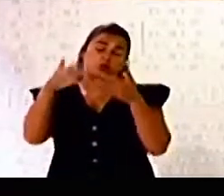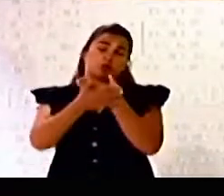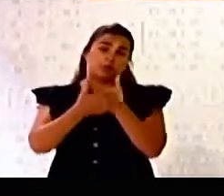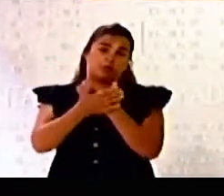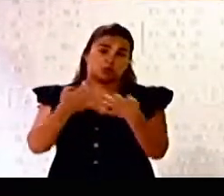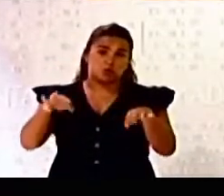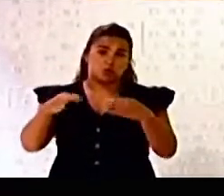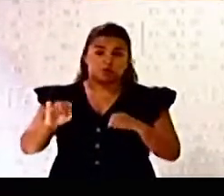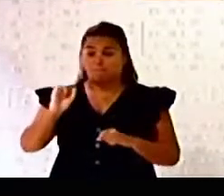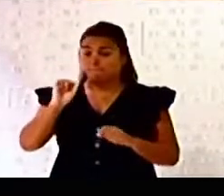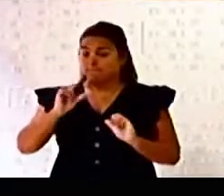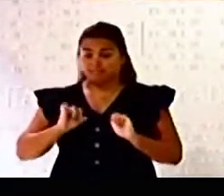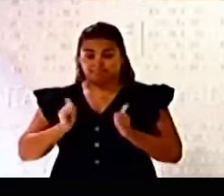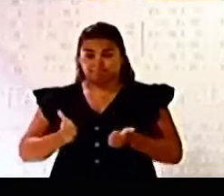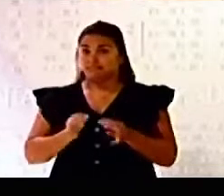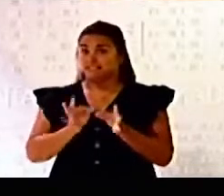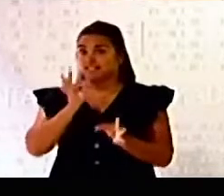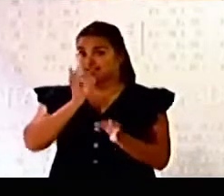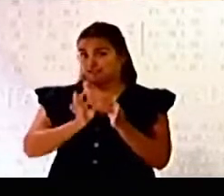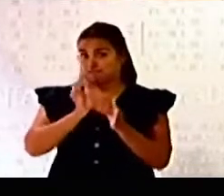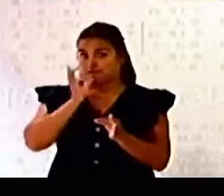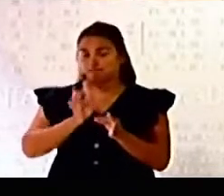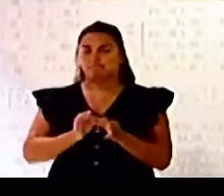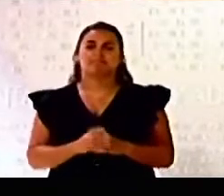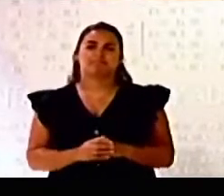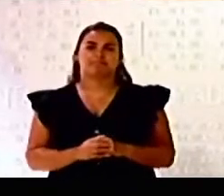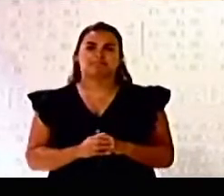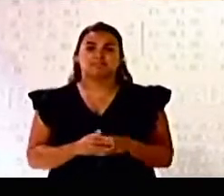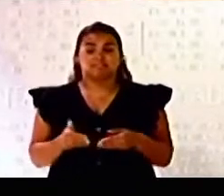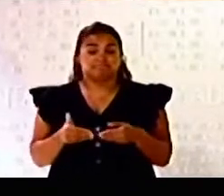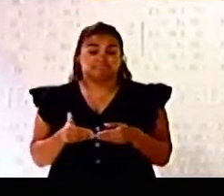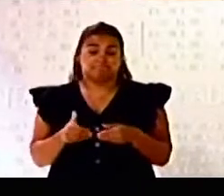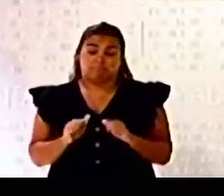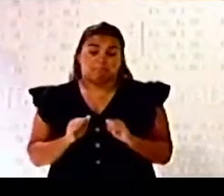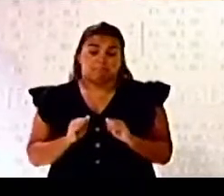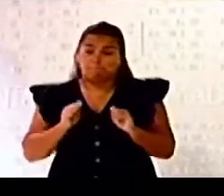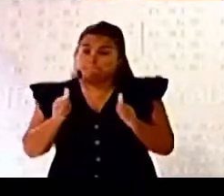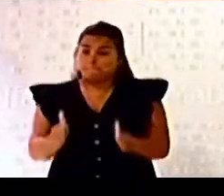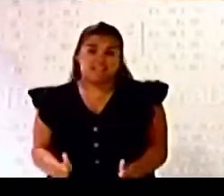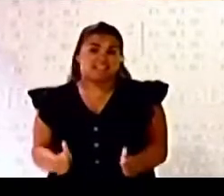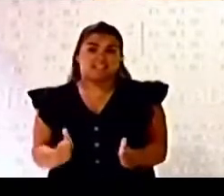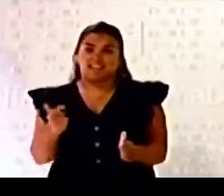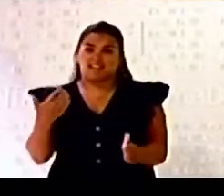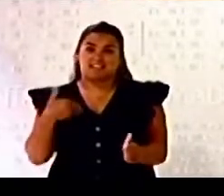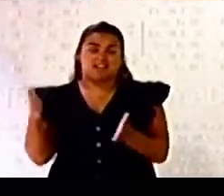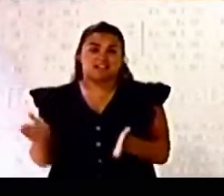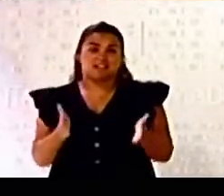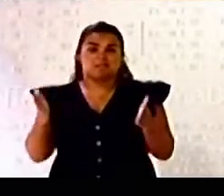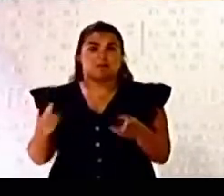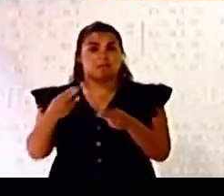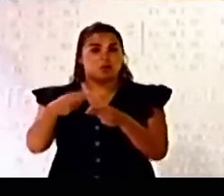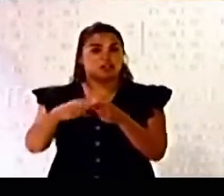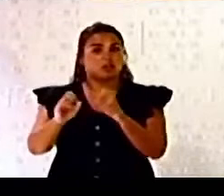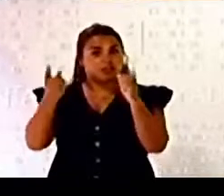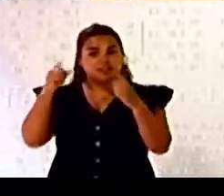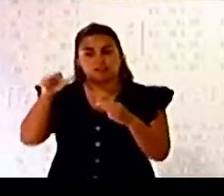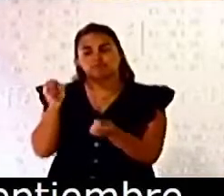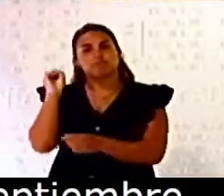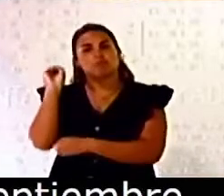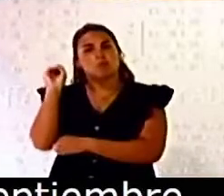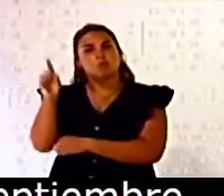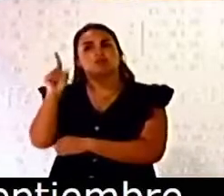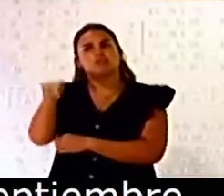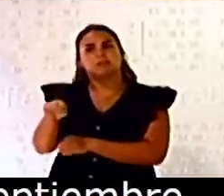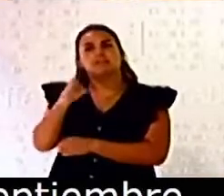1 de septiembre, apertura del curso político oficialmente. Está compareciendo en estos momentos